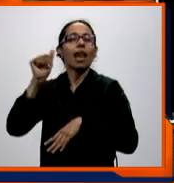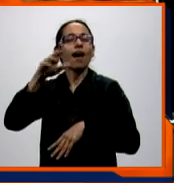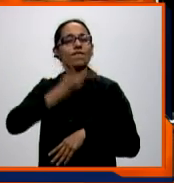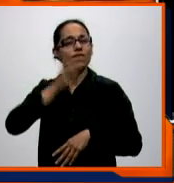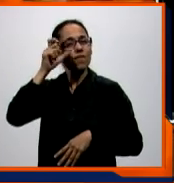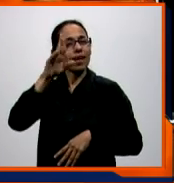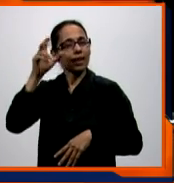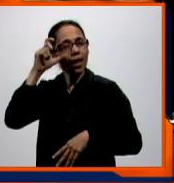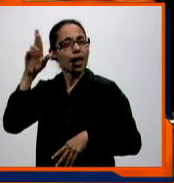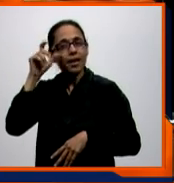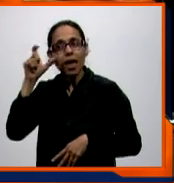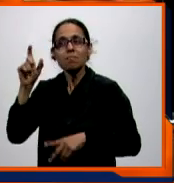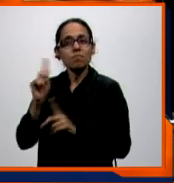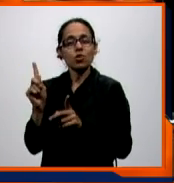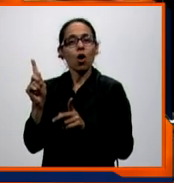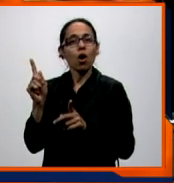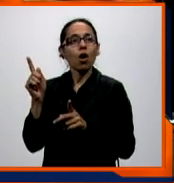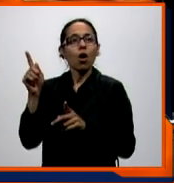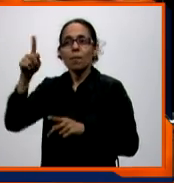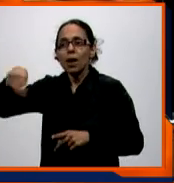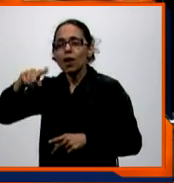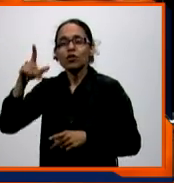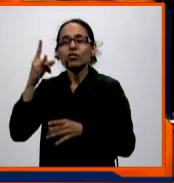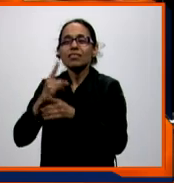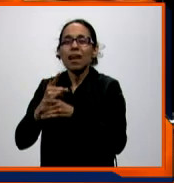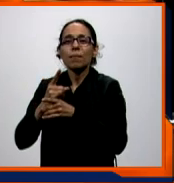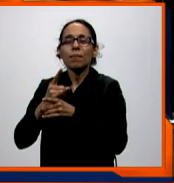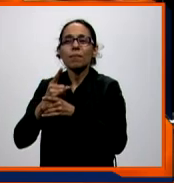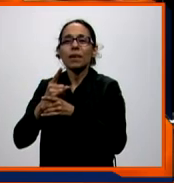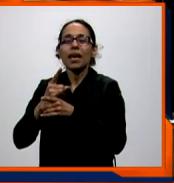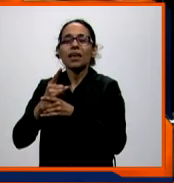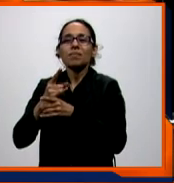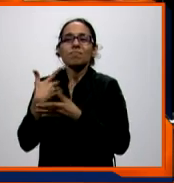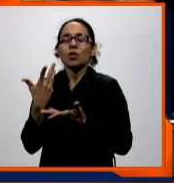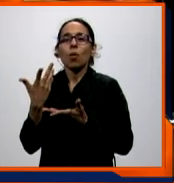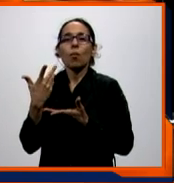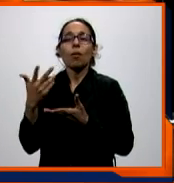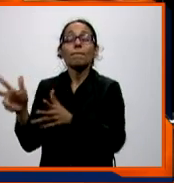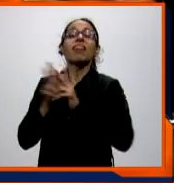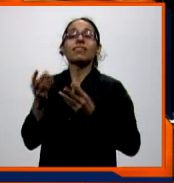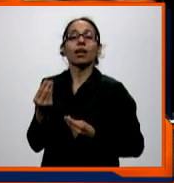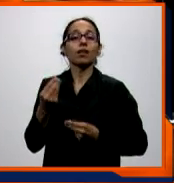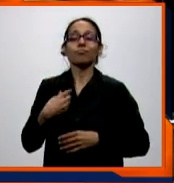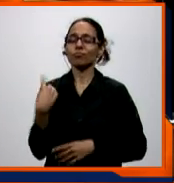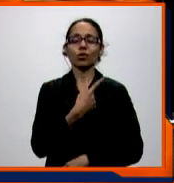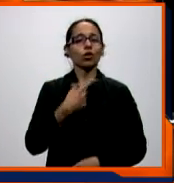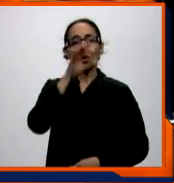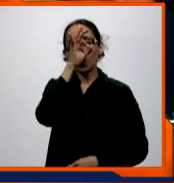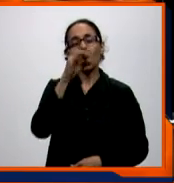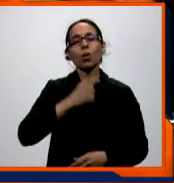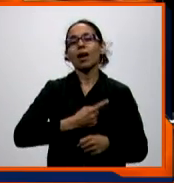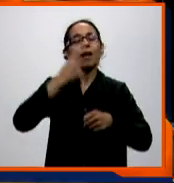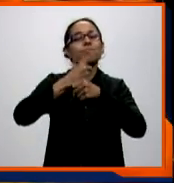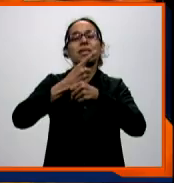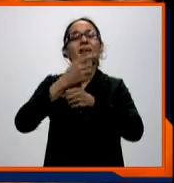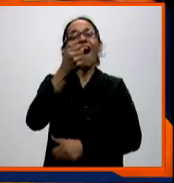siempre, lastimosamente, me terminan tapando la boca con lo mismo. Nunca estuvimos en primera división. Y eso es algo que a mí me